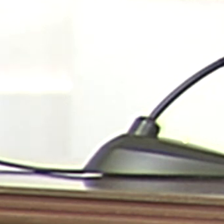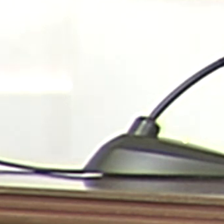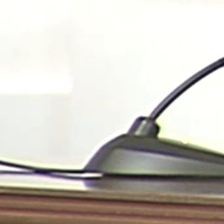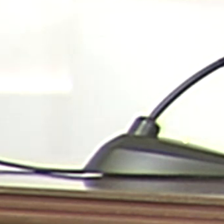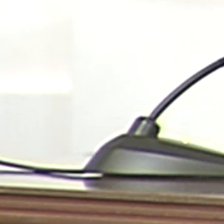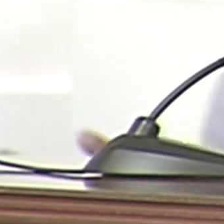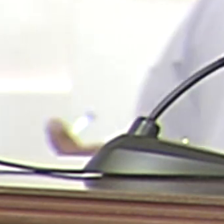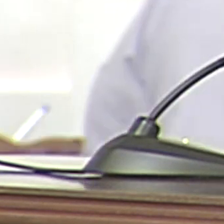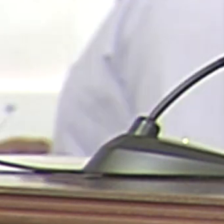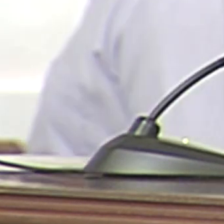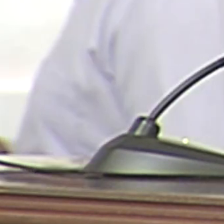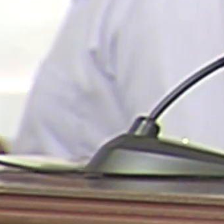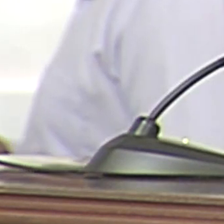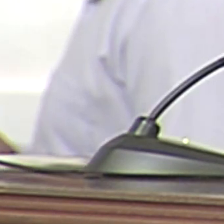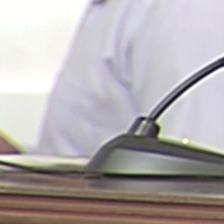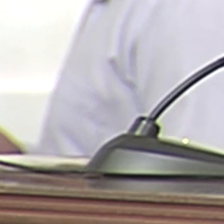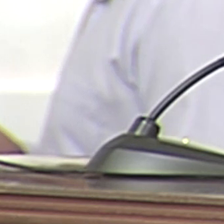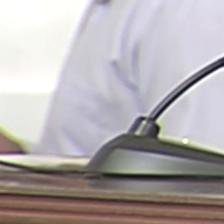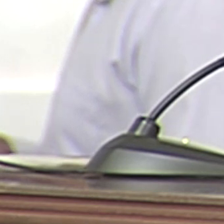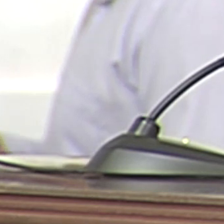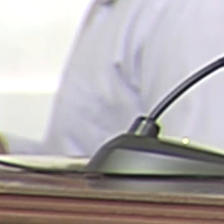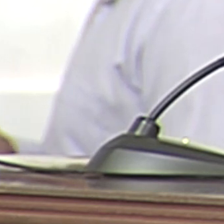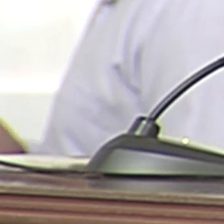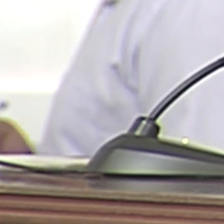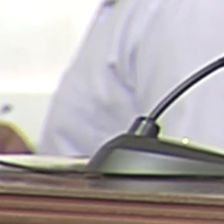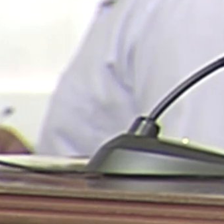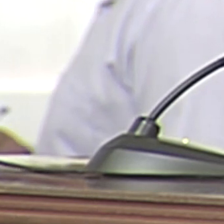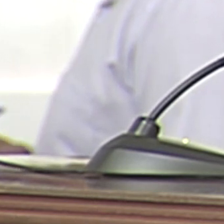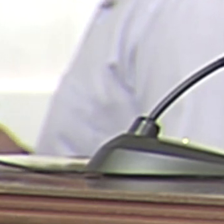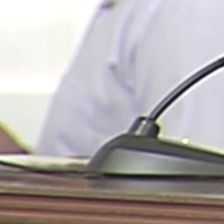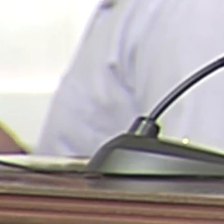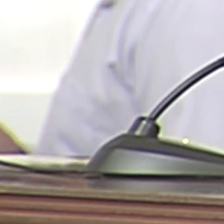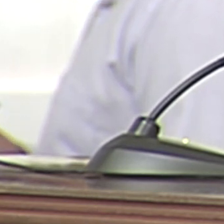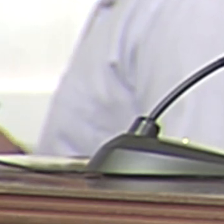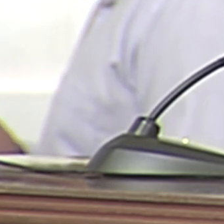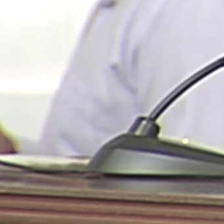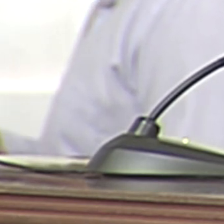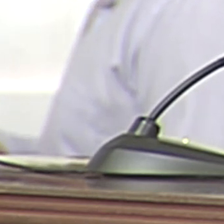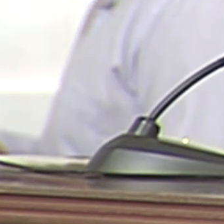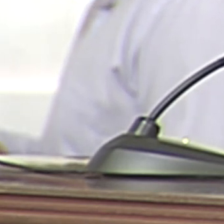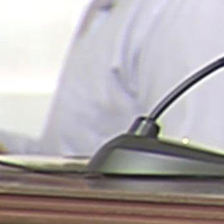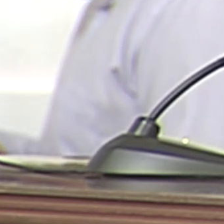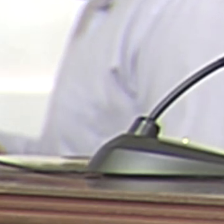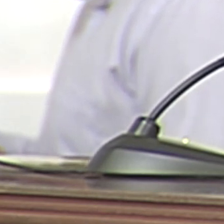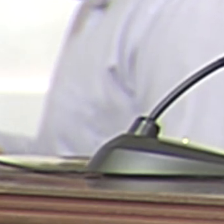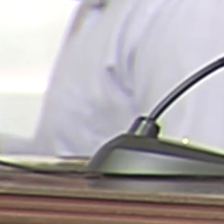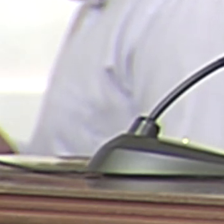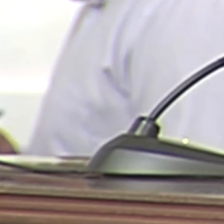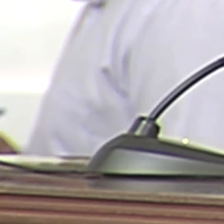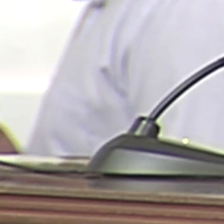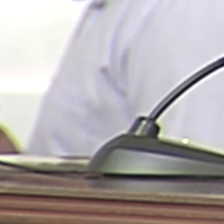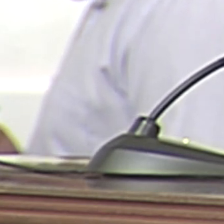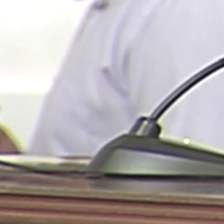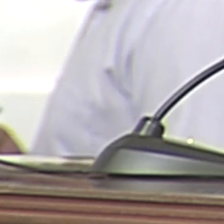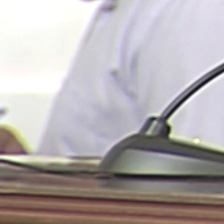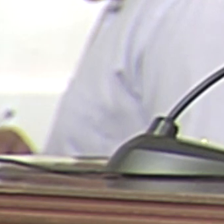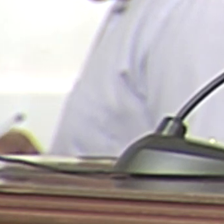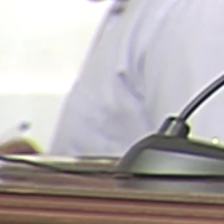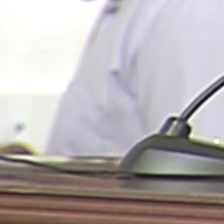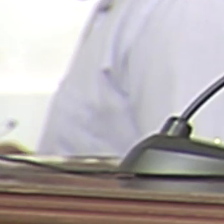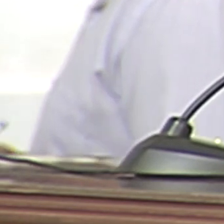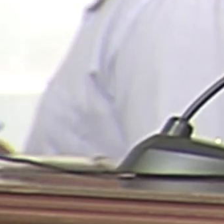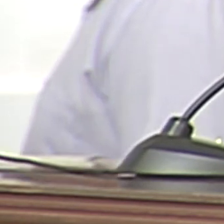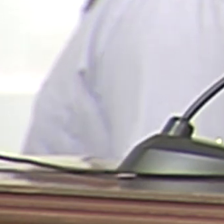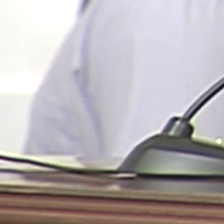1, lista de asistencia. Número 2, lectura del orden del día. Número 3, bienvenida a los invitados distinguidos. Número 4, honores a la